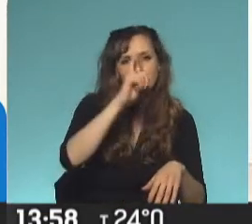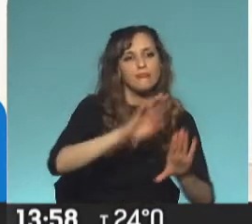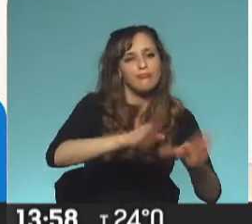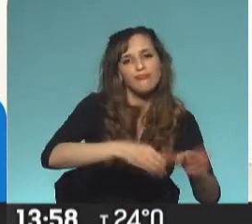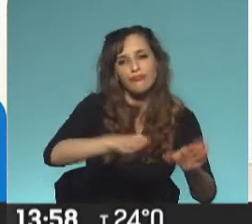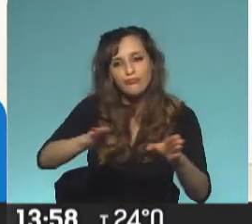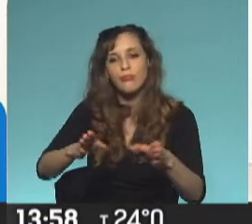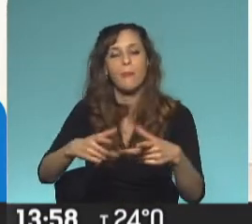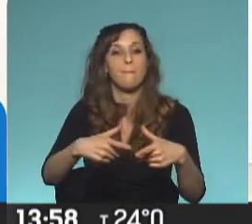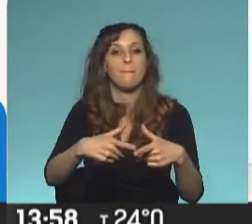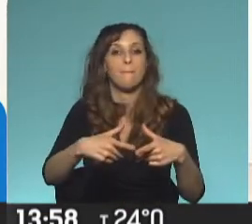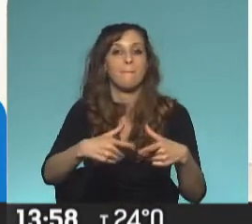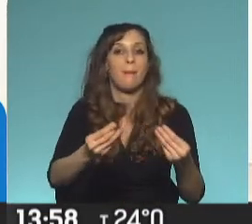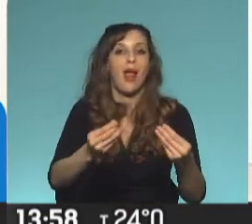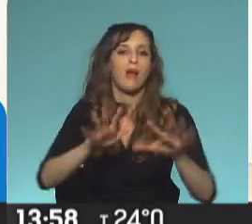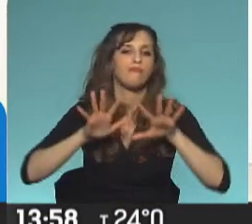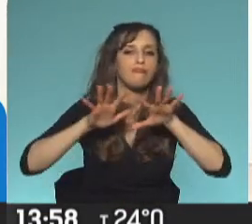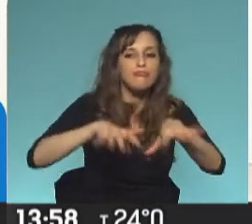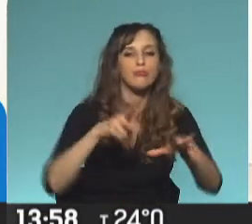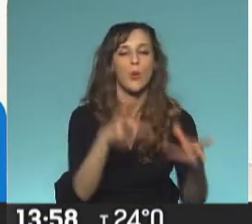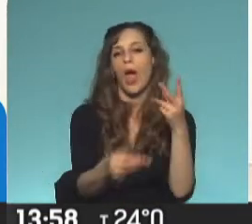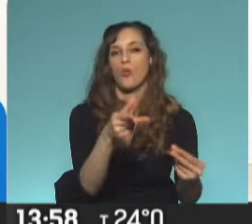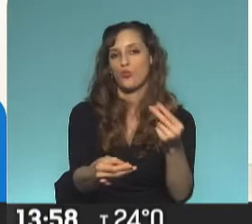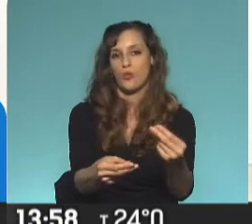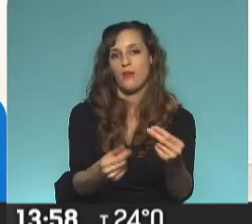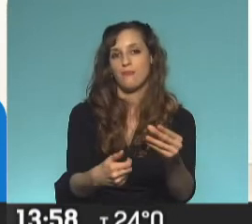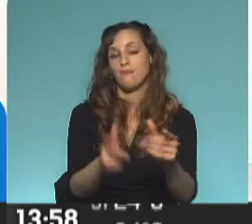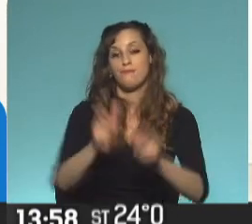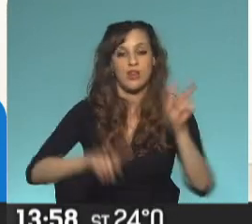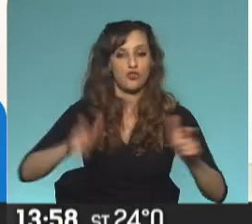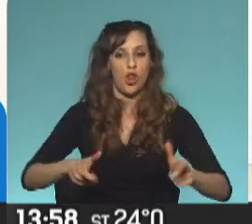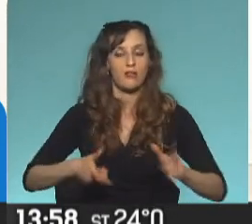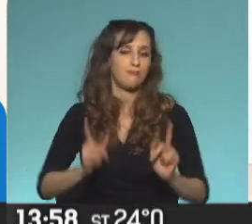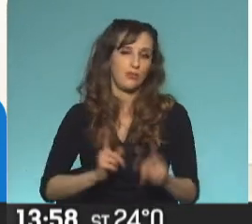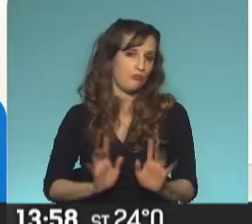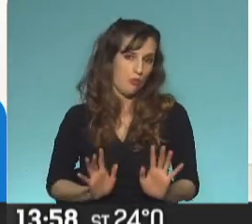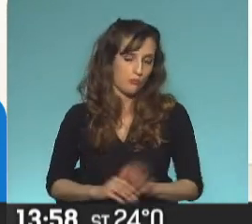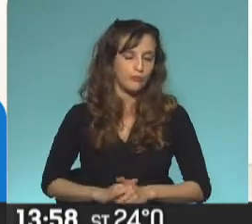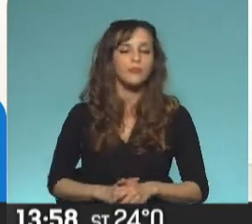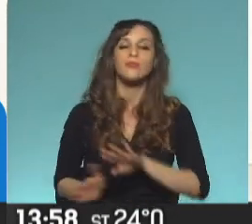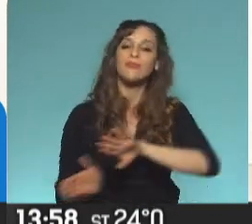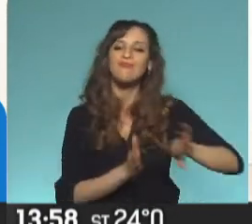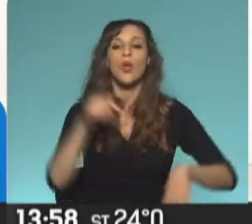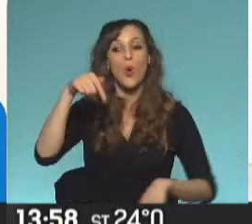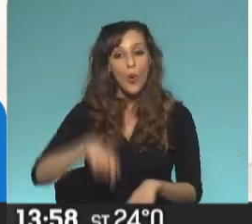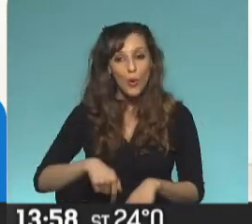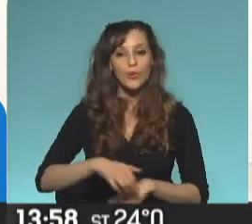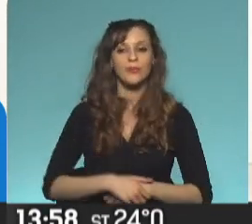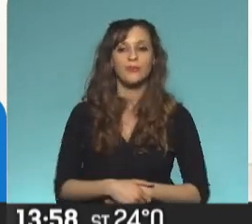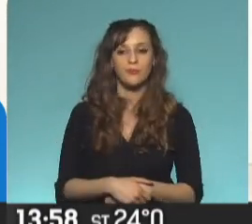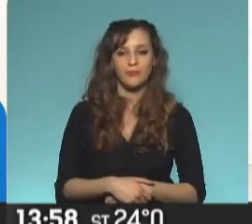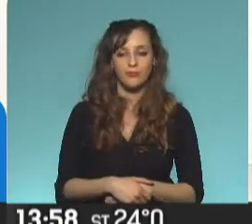y poder vacunar a más bonaerenses de manera simultánea hoy los invito a